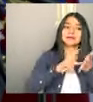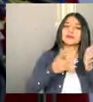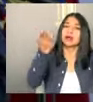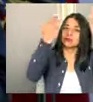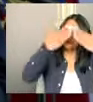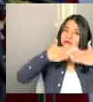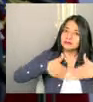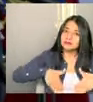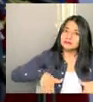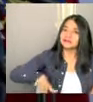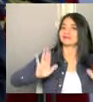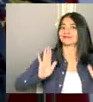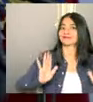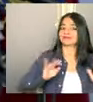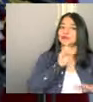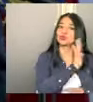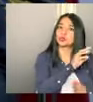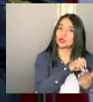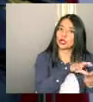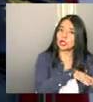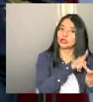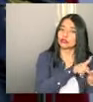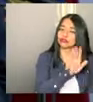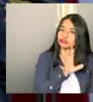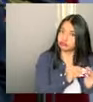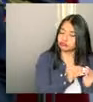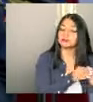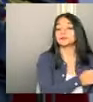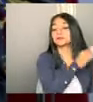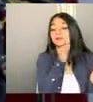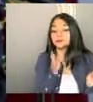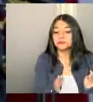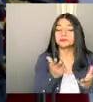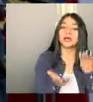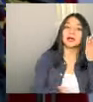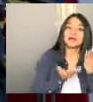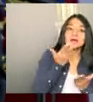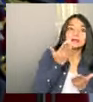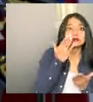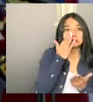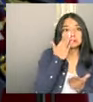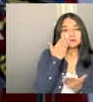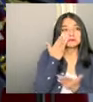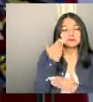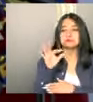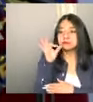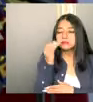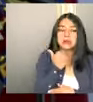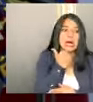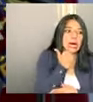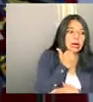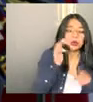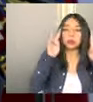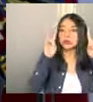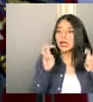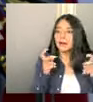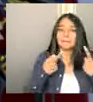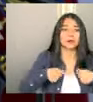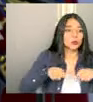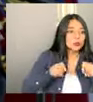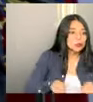esa misma forma, de manera planificada, y la otra, que en algún caso detectemos hechos, temas,